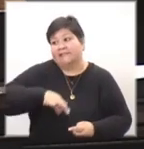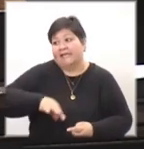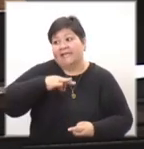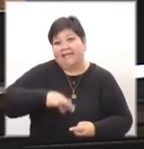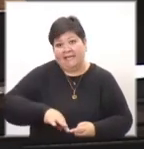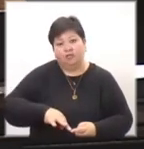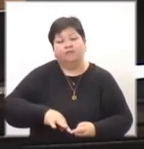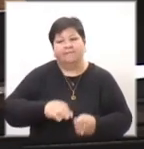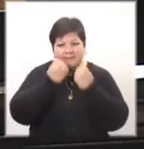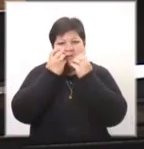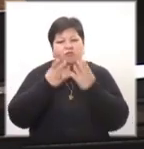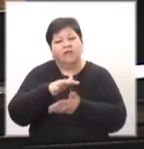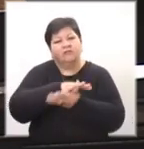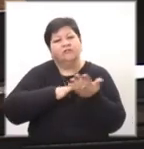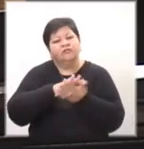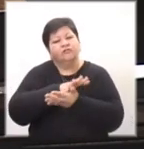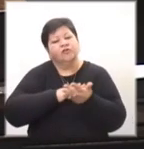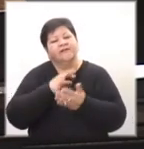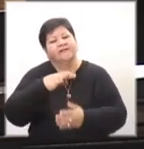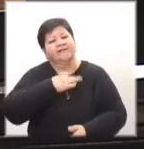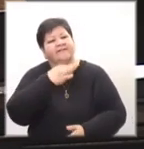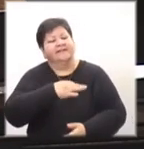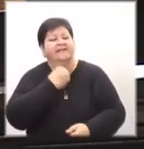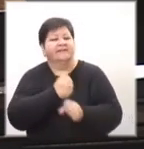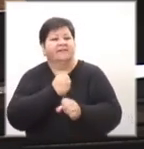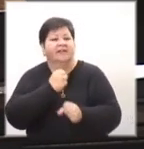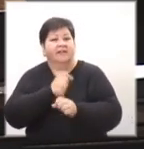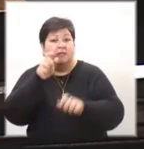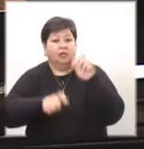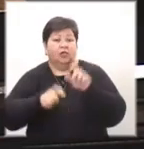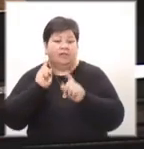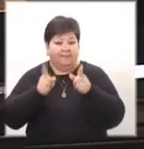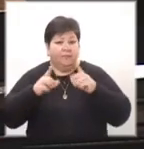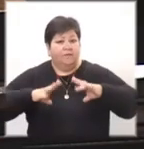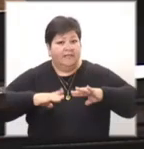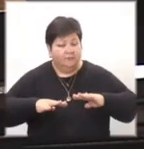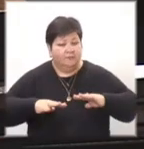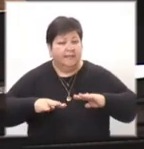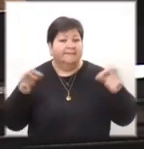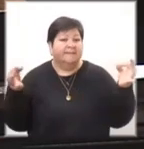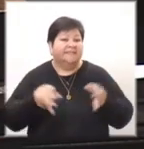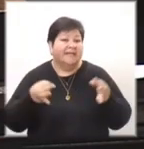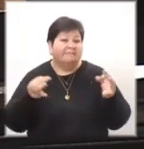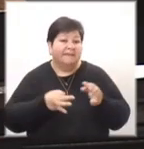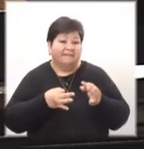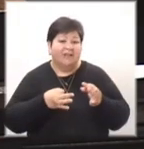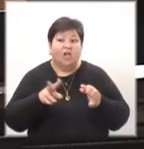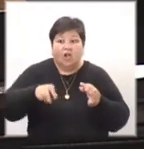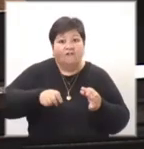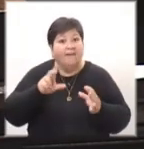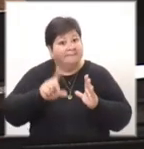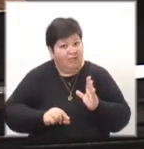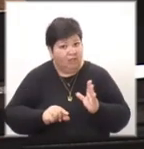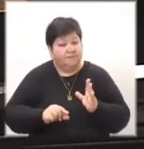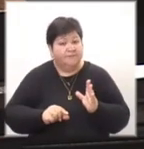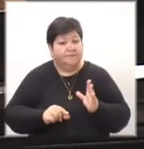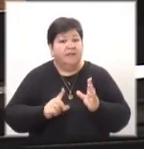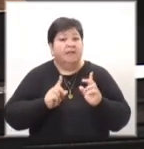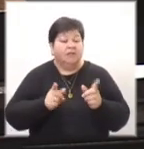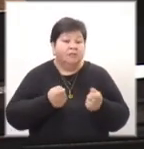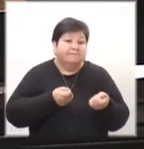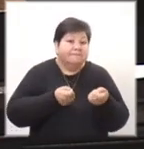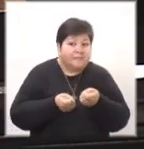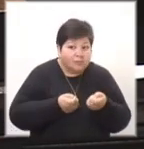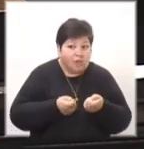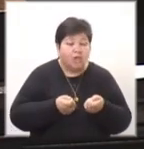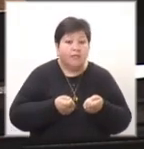de las condiciones de vida de los trabajadores y jubilados, en particular los de menores recursos, cuyas prestaciones se triplicaron en